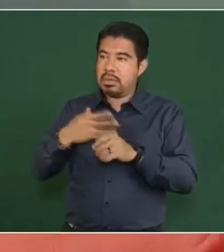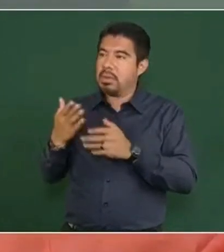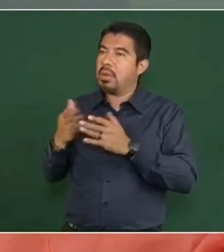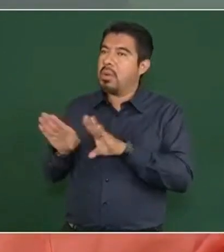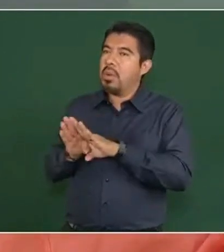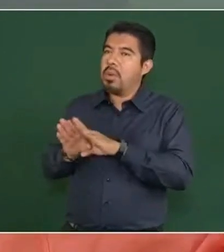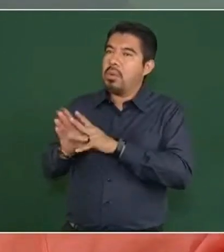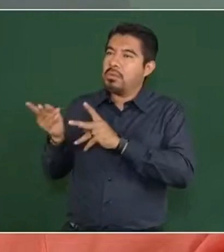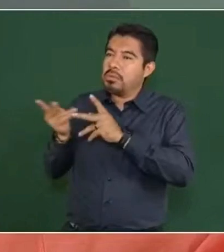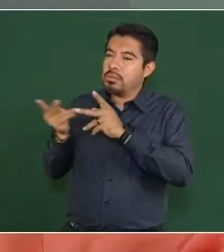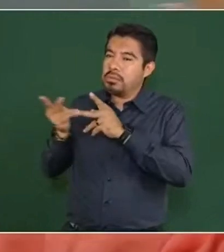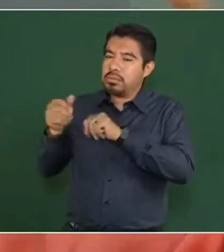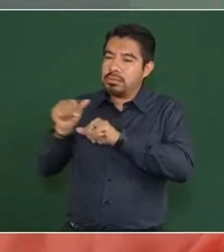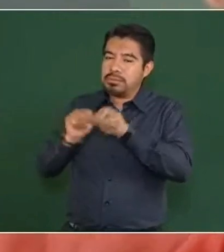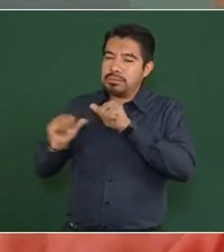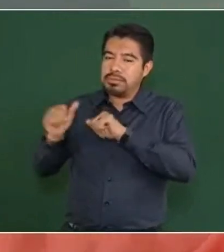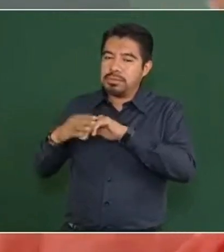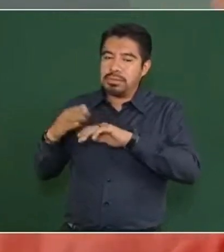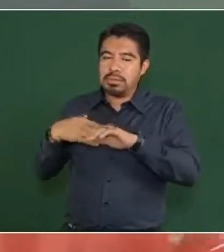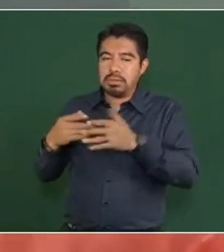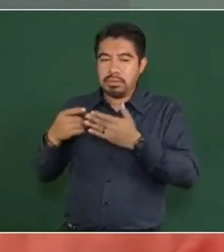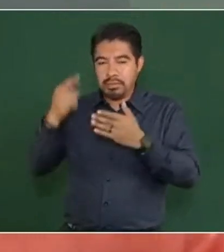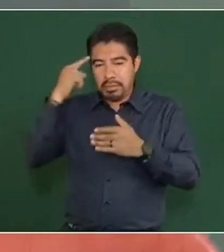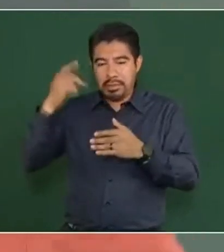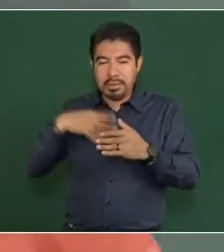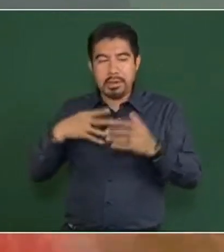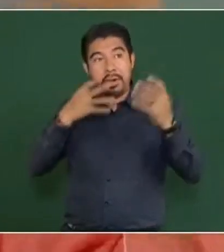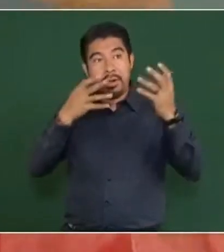¿Eso qué significaría? Significaría